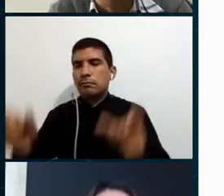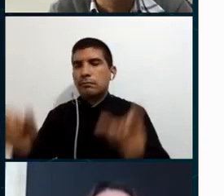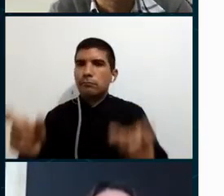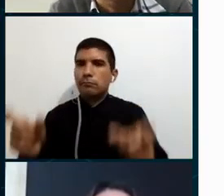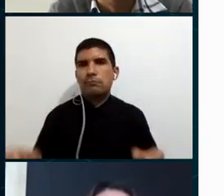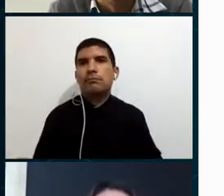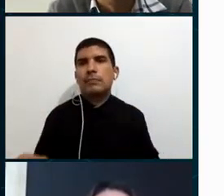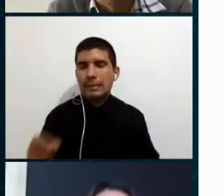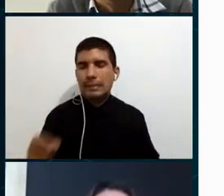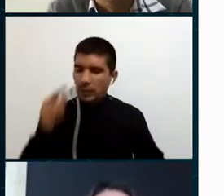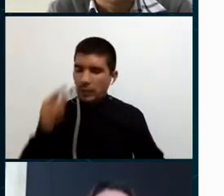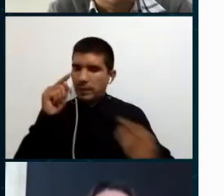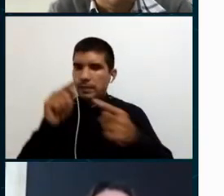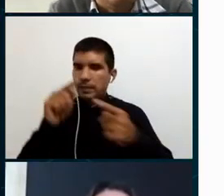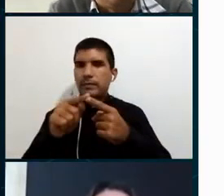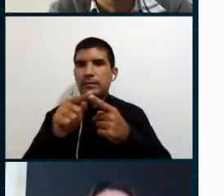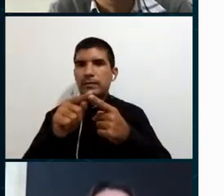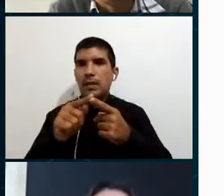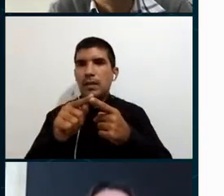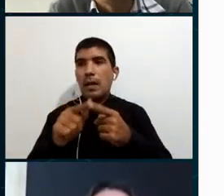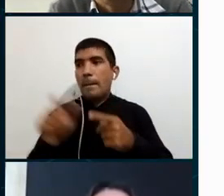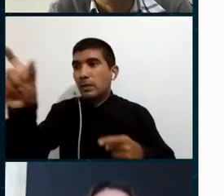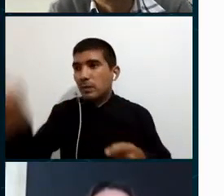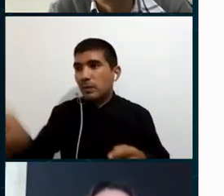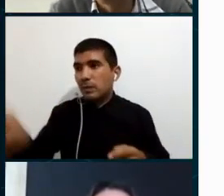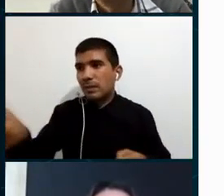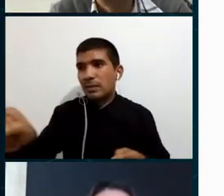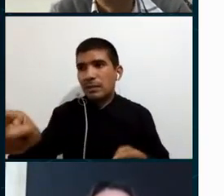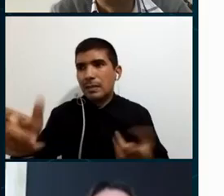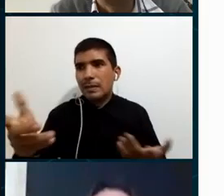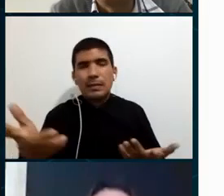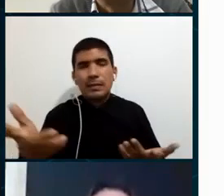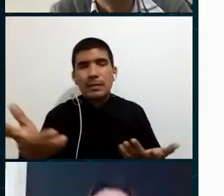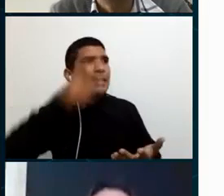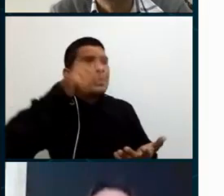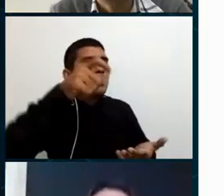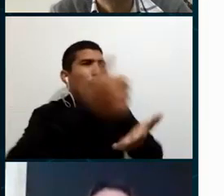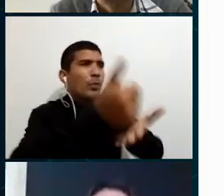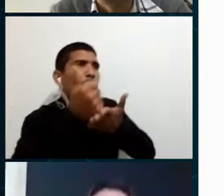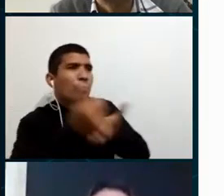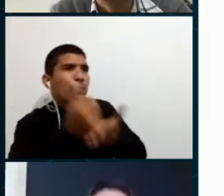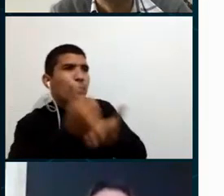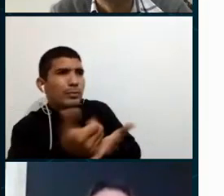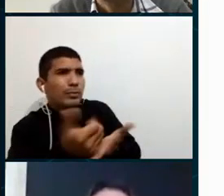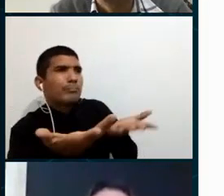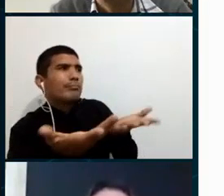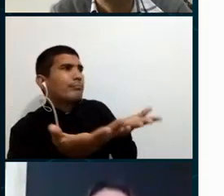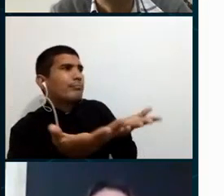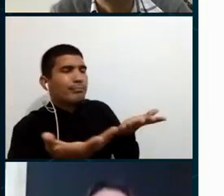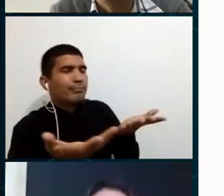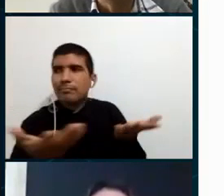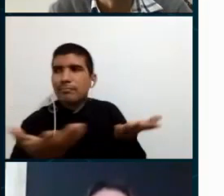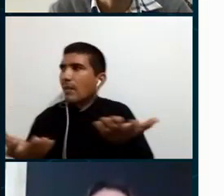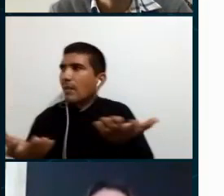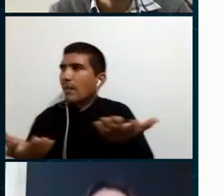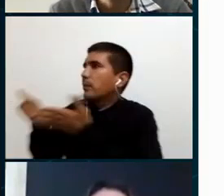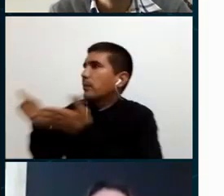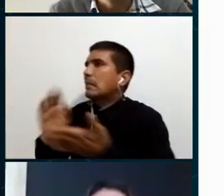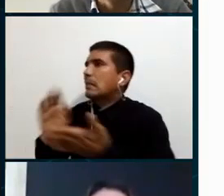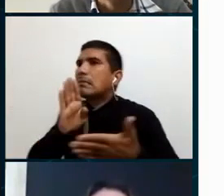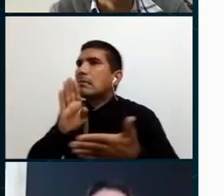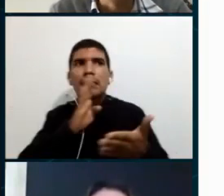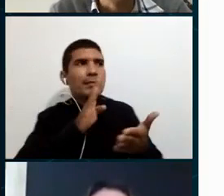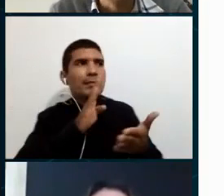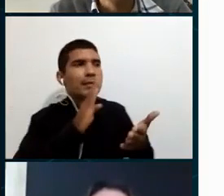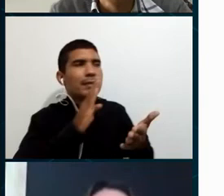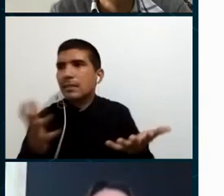te está pidiendo soluciones digitalizadas, y por digitalizadas es que las tenga en las manos, que las pueda pedir desde su celular,